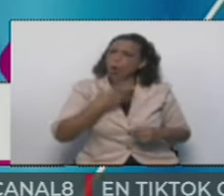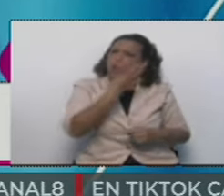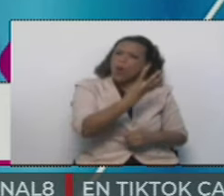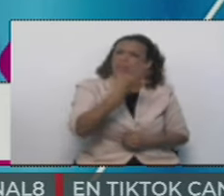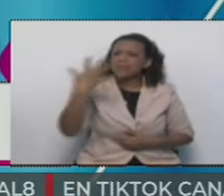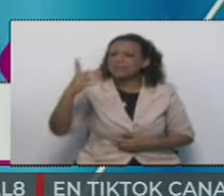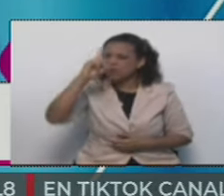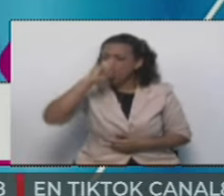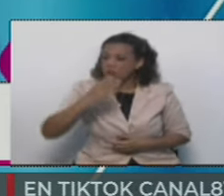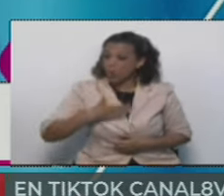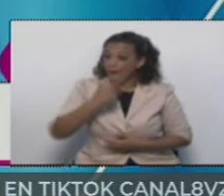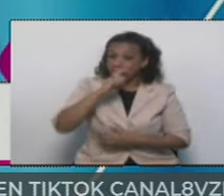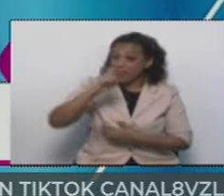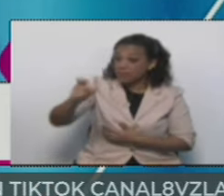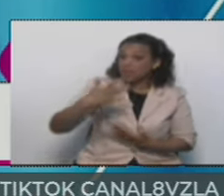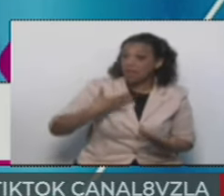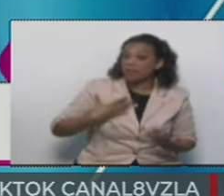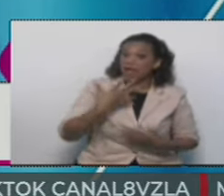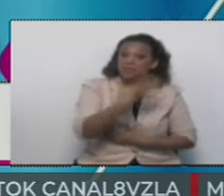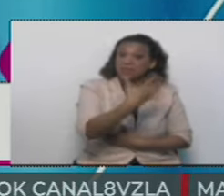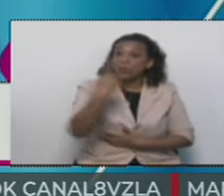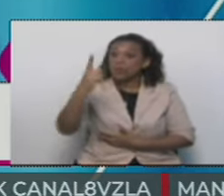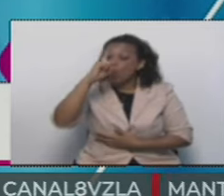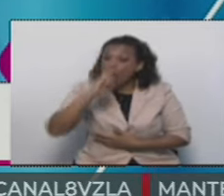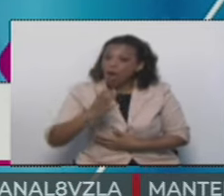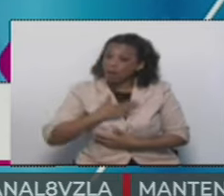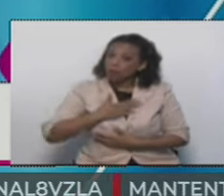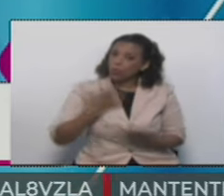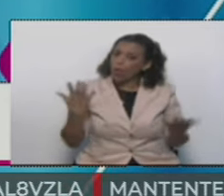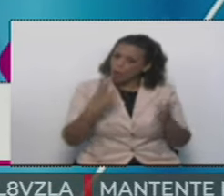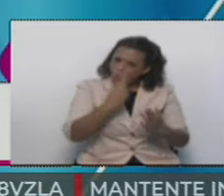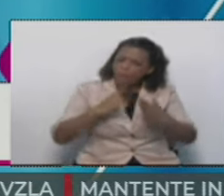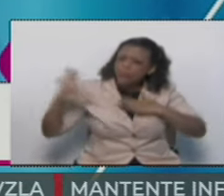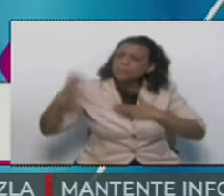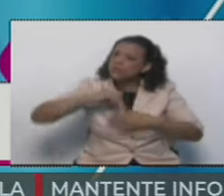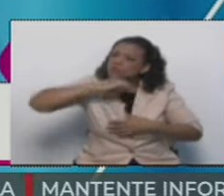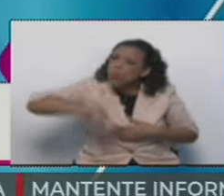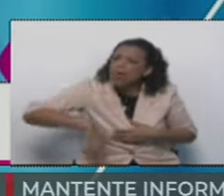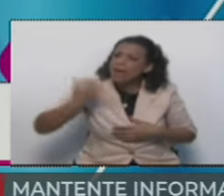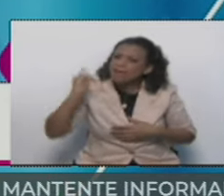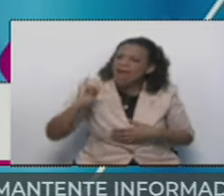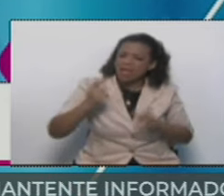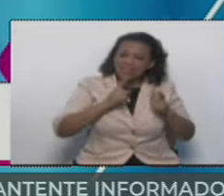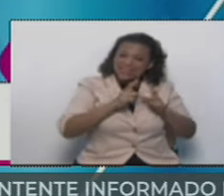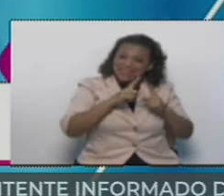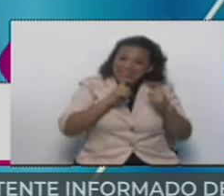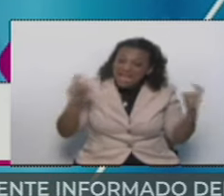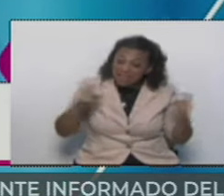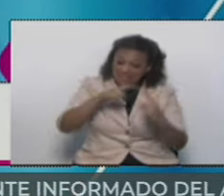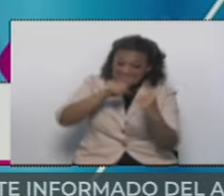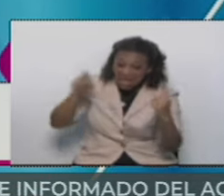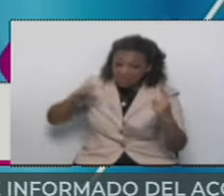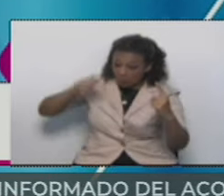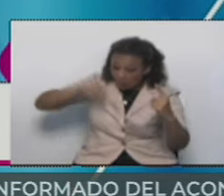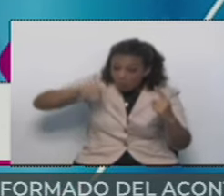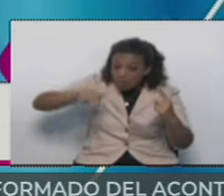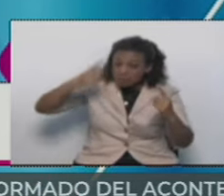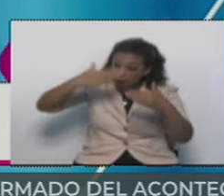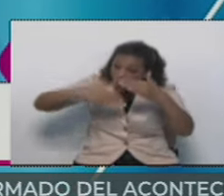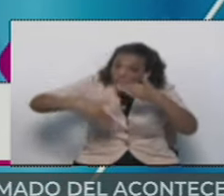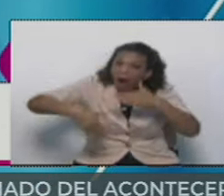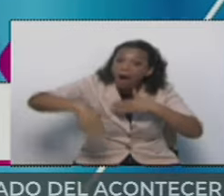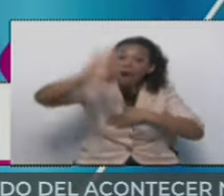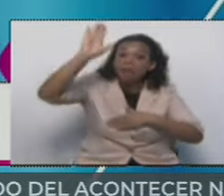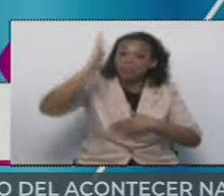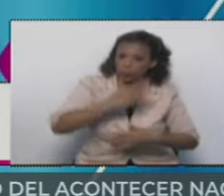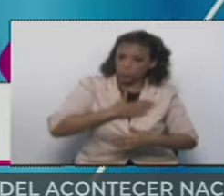presidente Maduro fue presidente a los 51 años. O sea, el compromiso histórico que tenemos, y es como una muestra más y una evidencia más de que